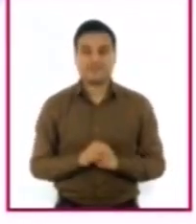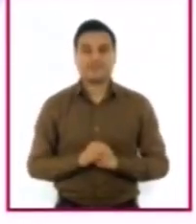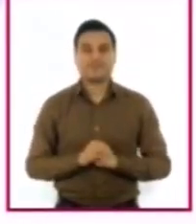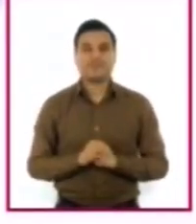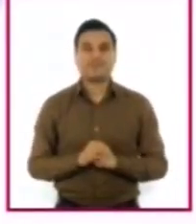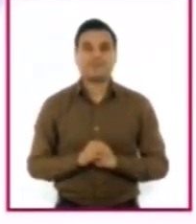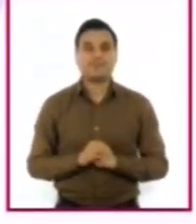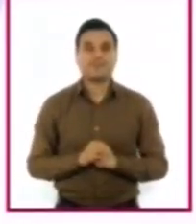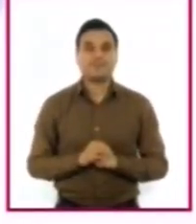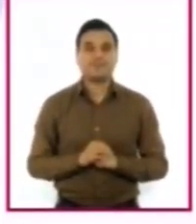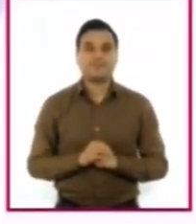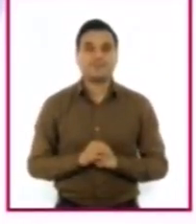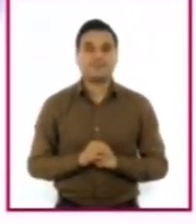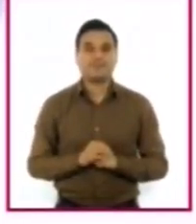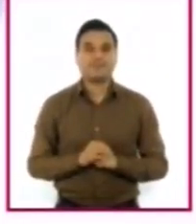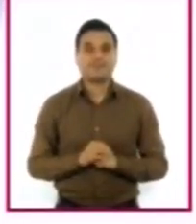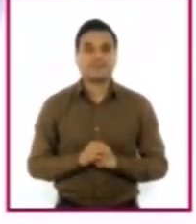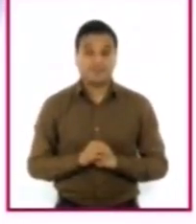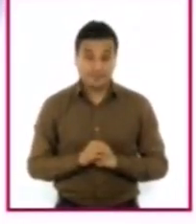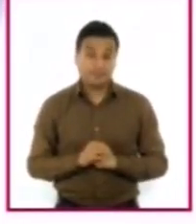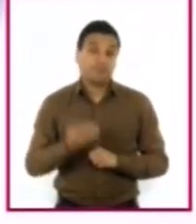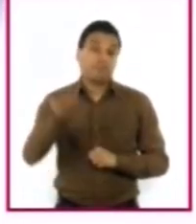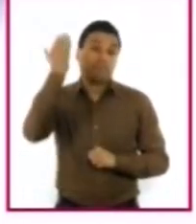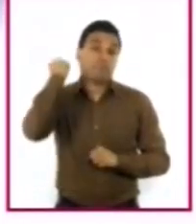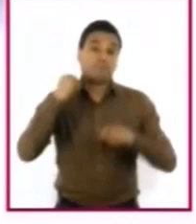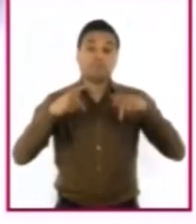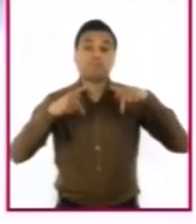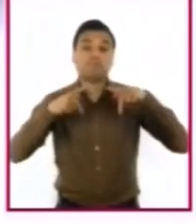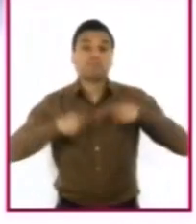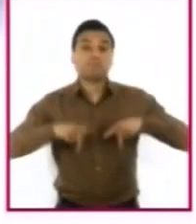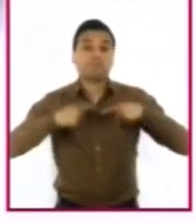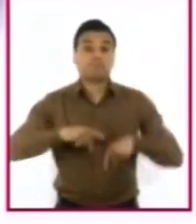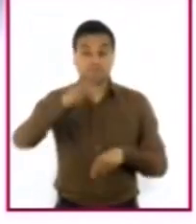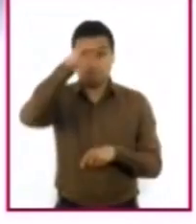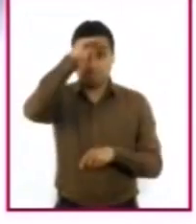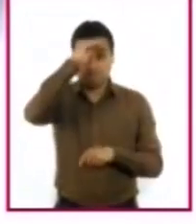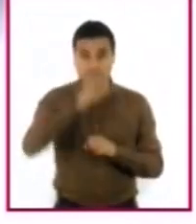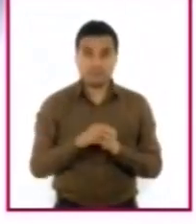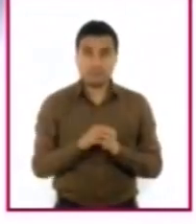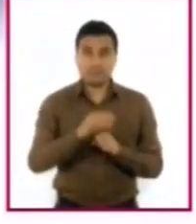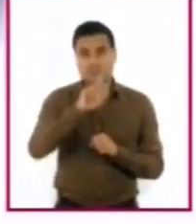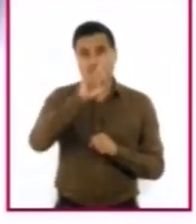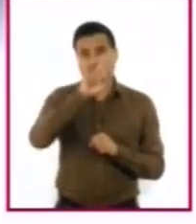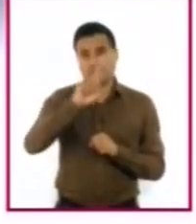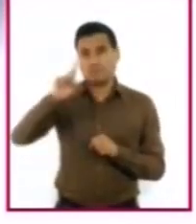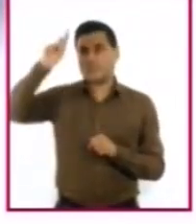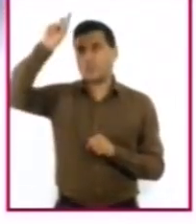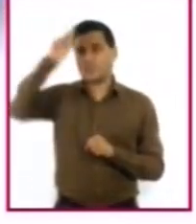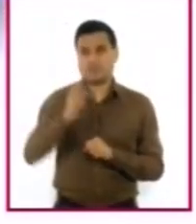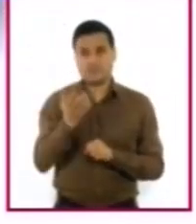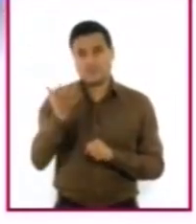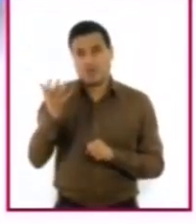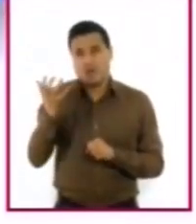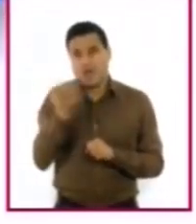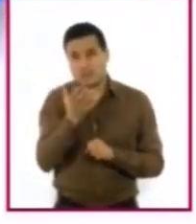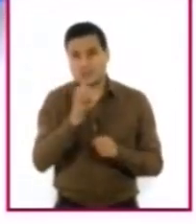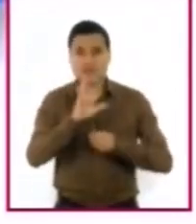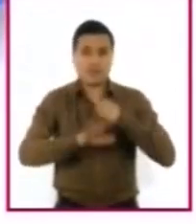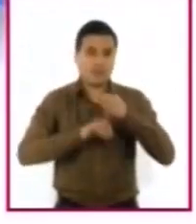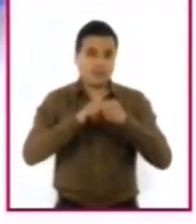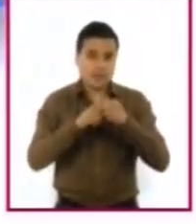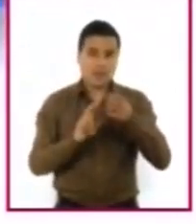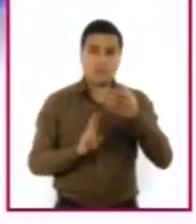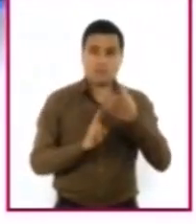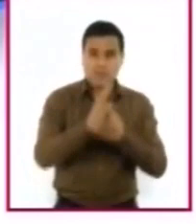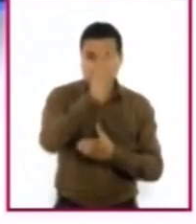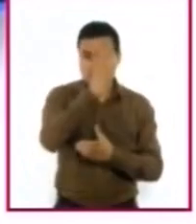La hipótesis aceptada por varios siglos era la del creacionismo. Este pensamiento se basaba en actos de creación divinos